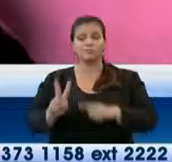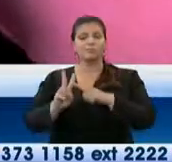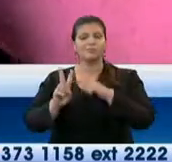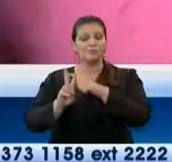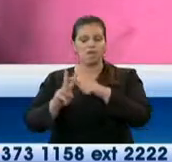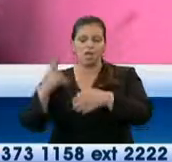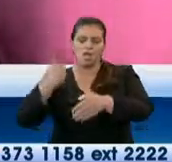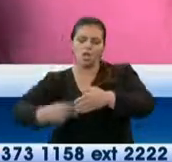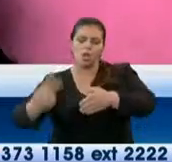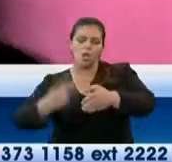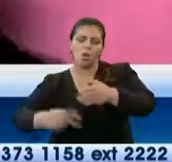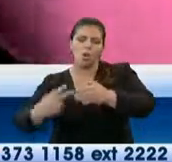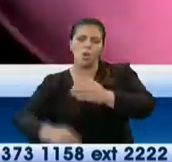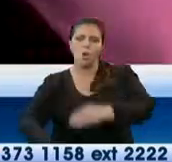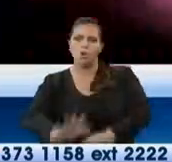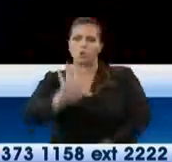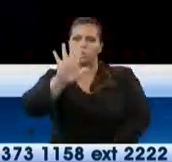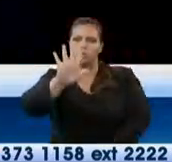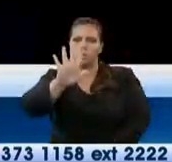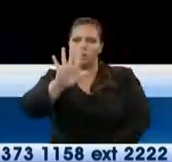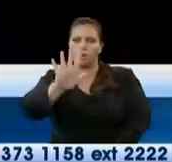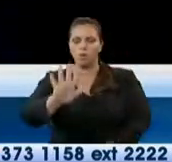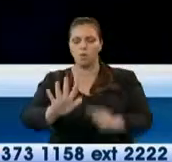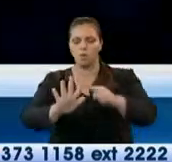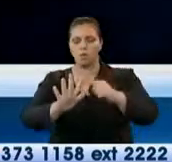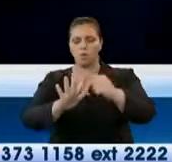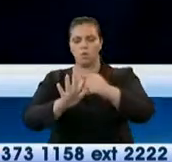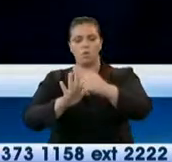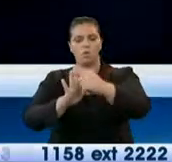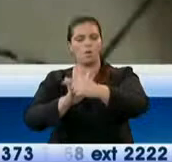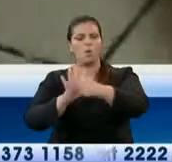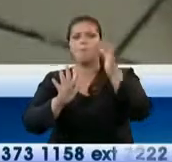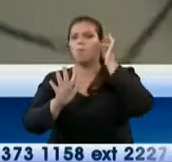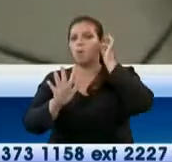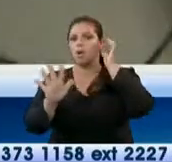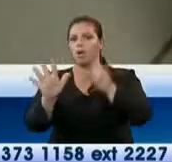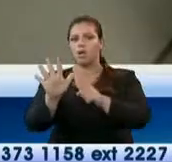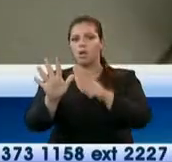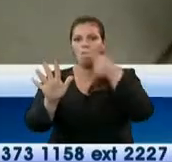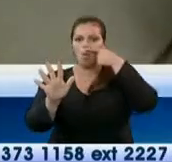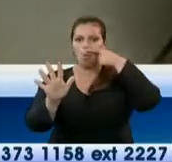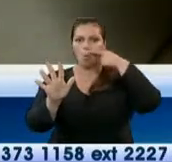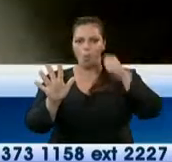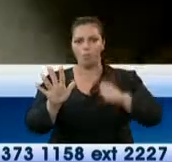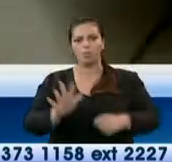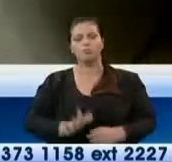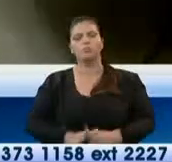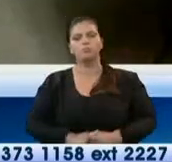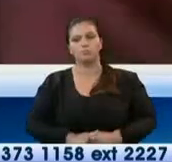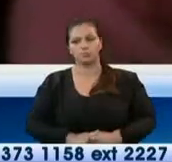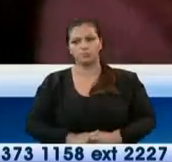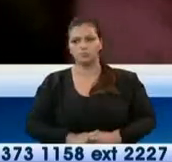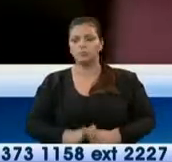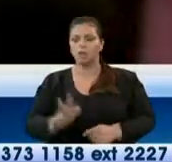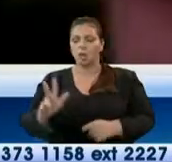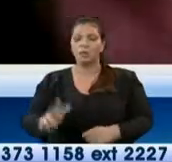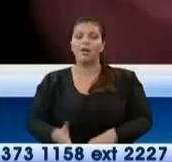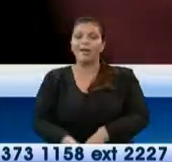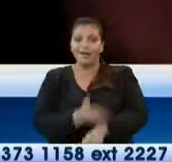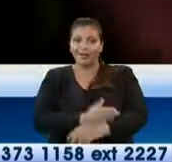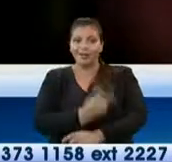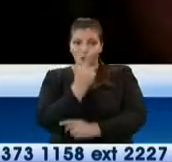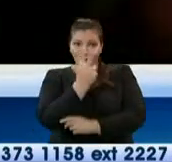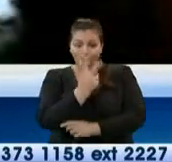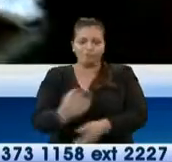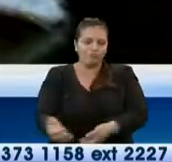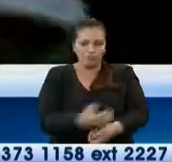4 mujeres y un varón. Las niñas estarán en la misma casa hogar para mantener el parentesco familiar. Las hermanas volverán a unirse luego de estar separadas